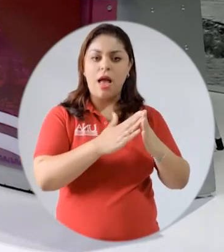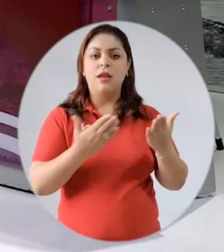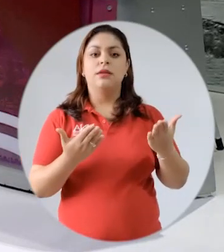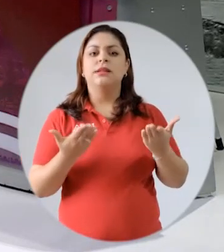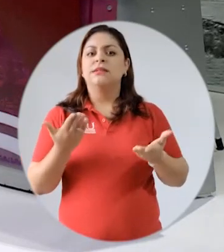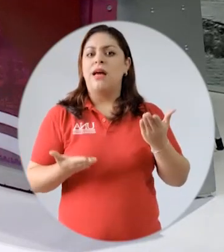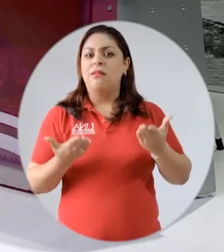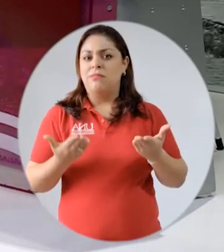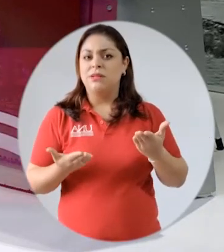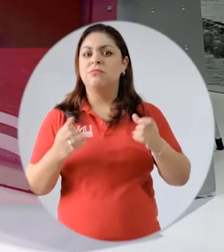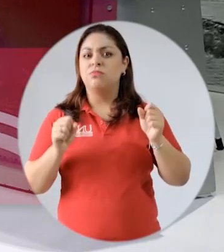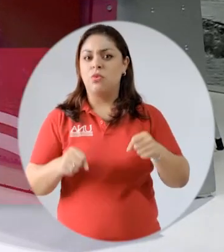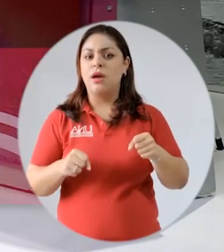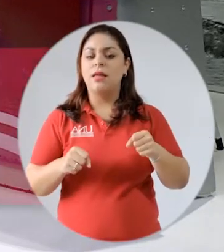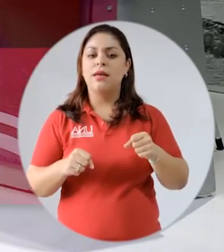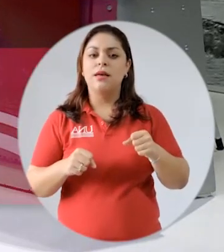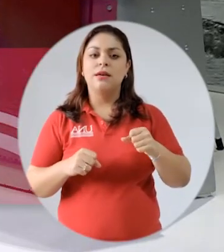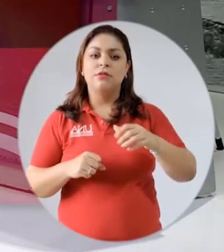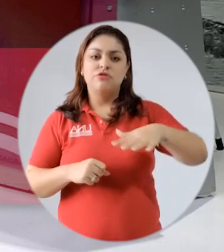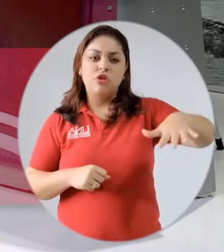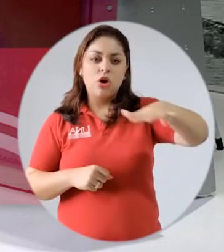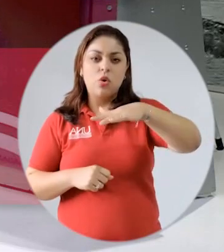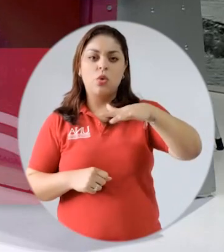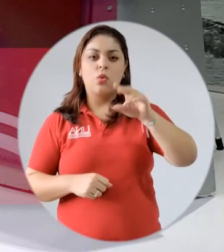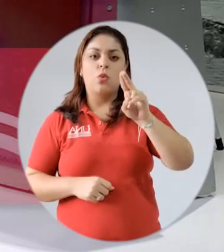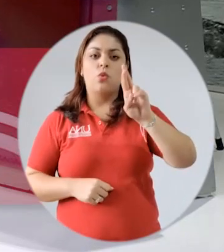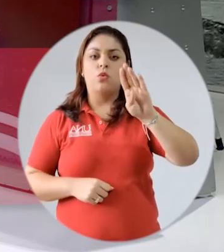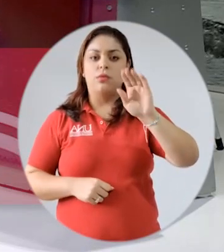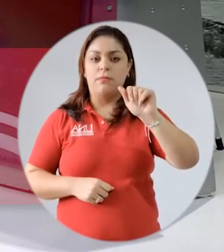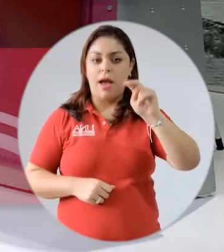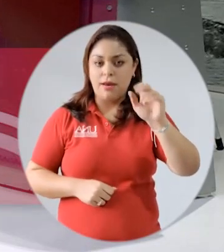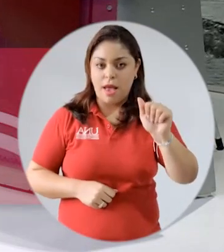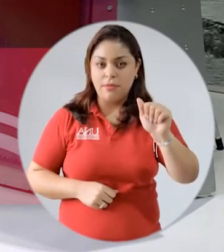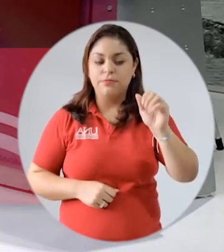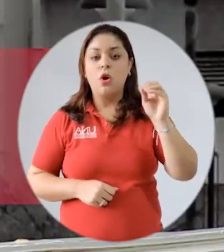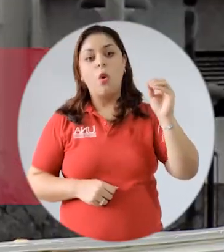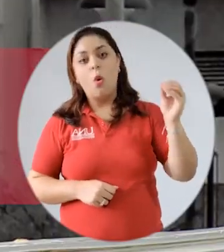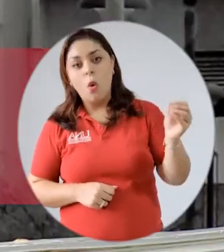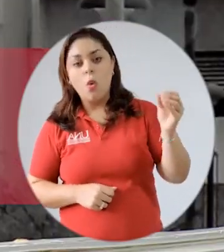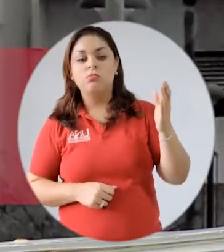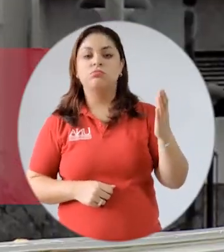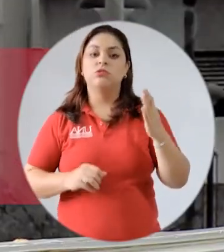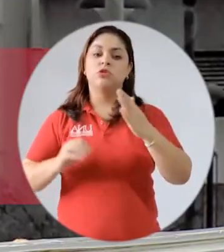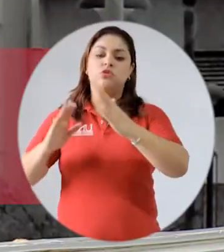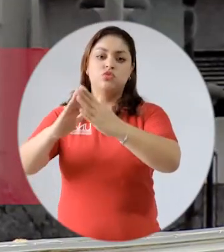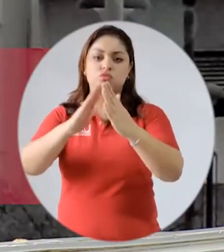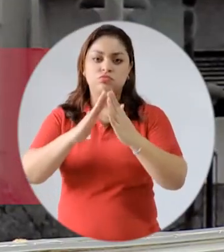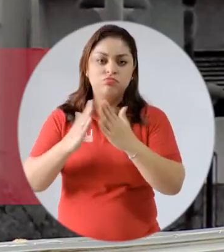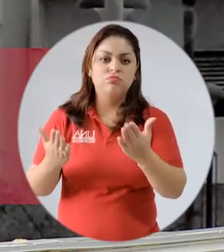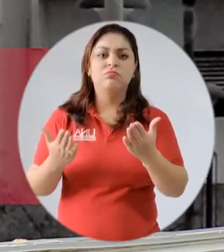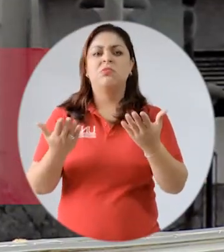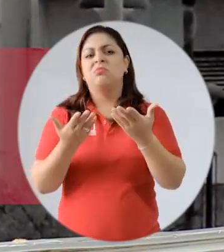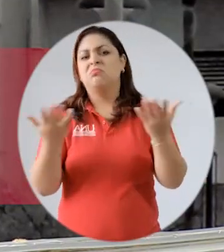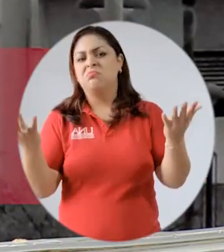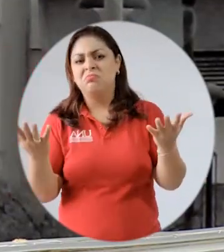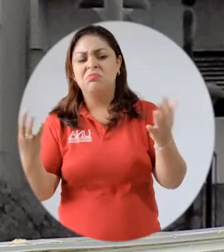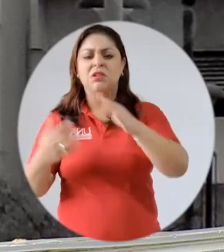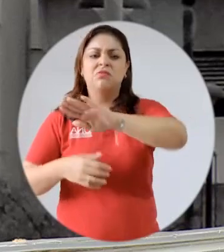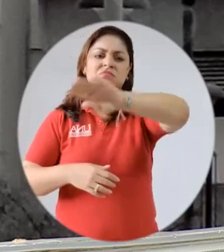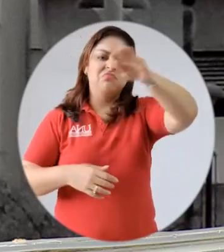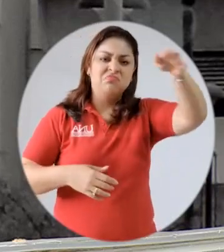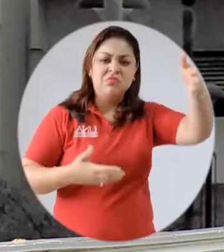el que no es una responsabilidad solo del Estado, de las instituciones, en el que las personas tenemos una gran responsabilidad. De eso vamos a hablar en el siguiente